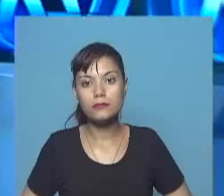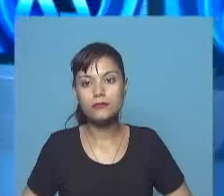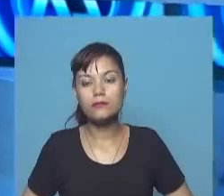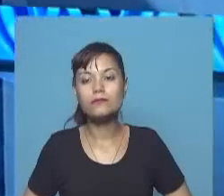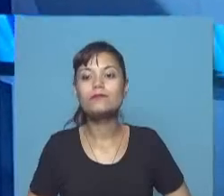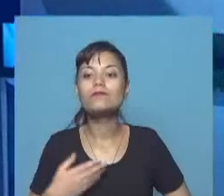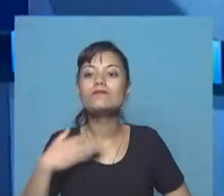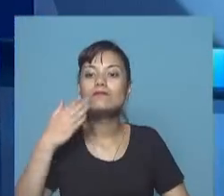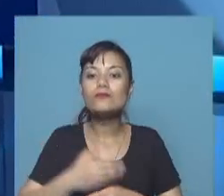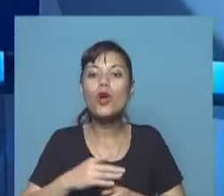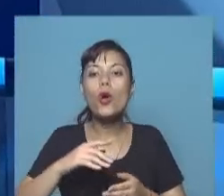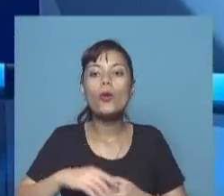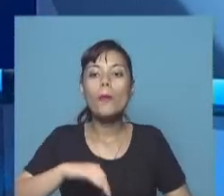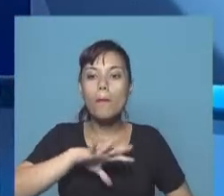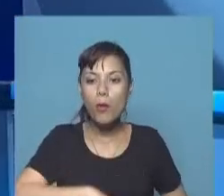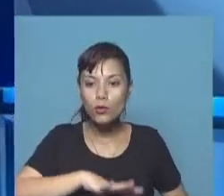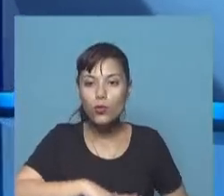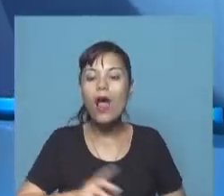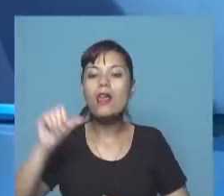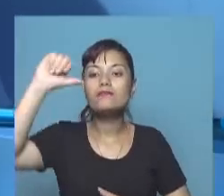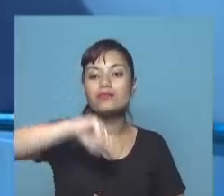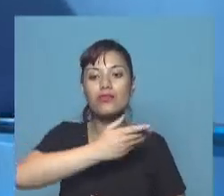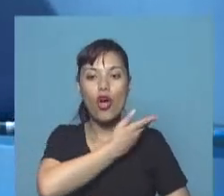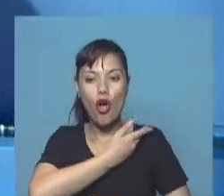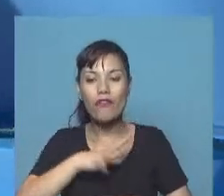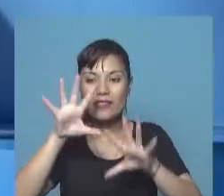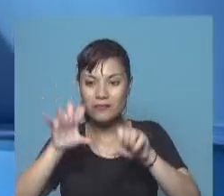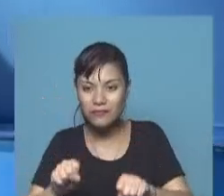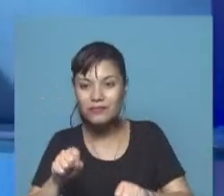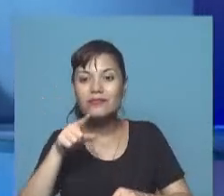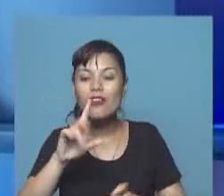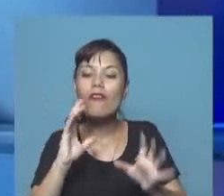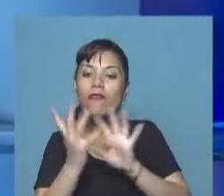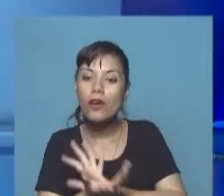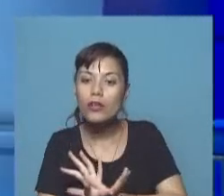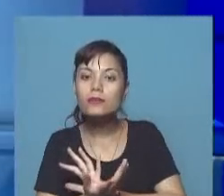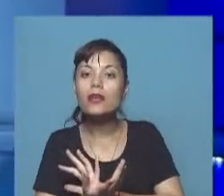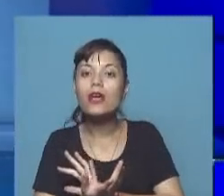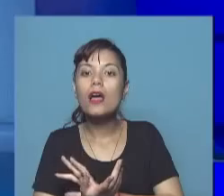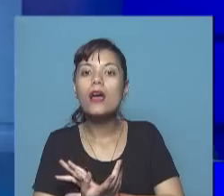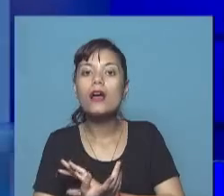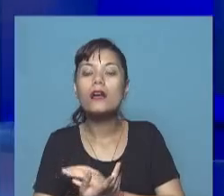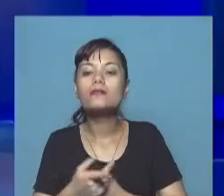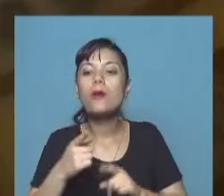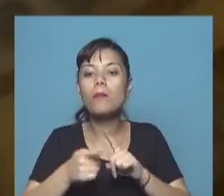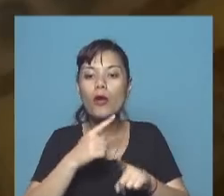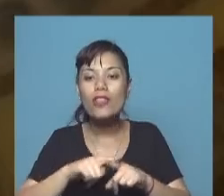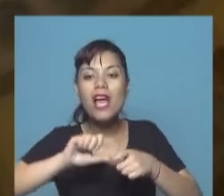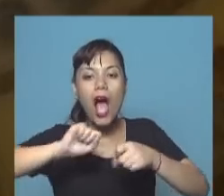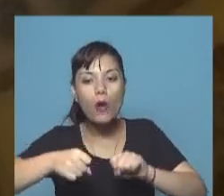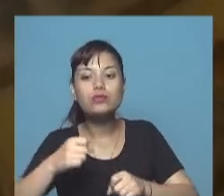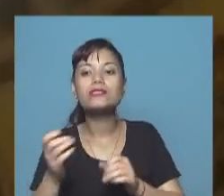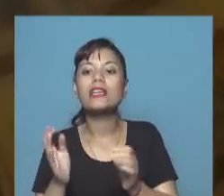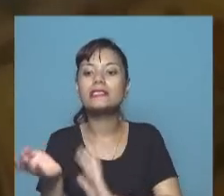Nos vamos a Portugal porque cayó el gobierno conservador y de este modo concluye una política de ajuste. La